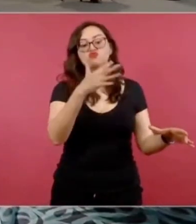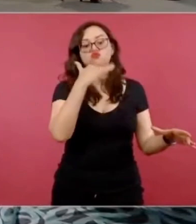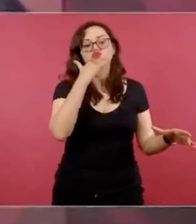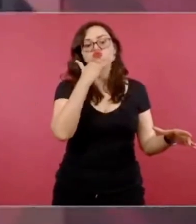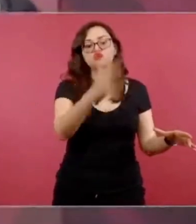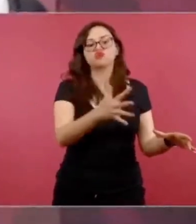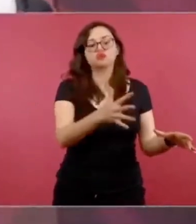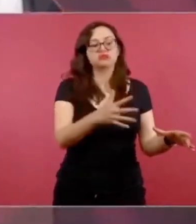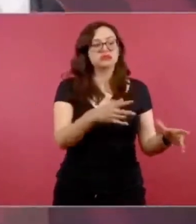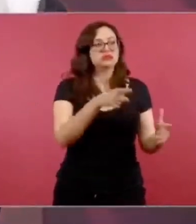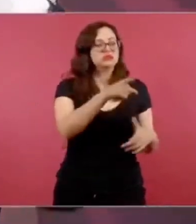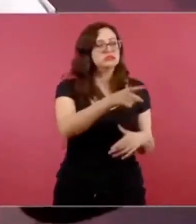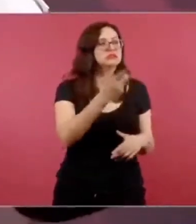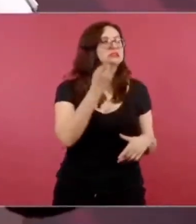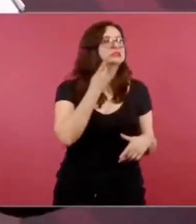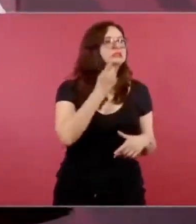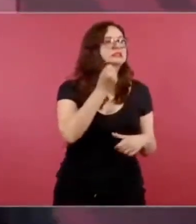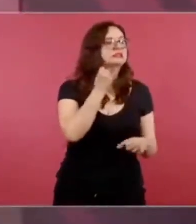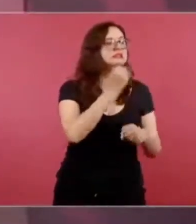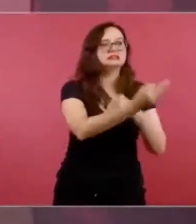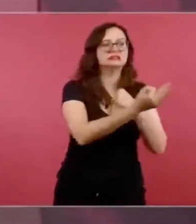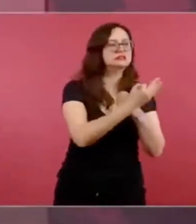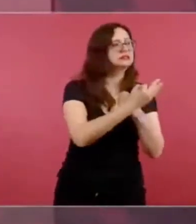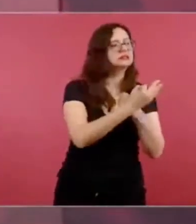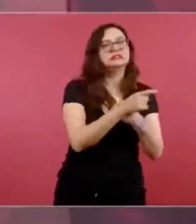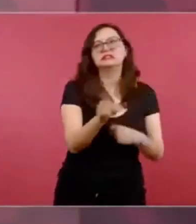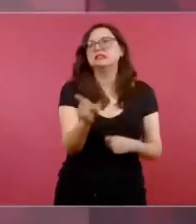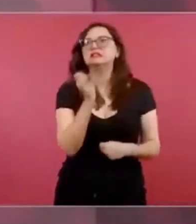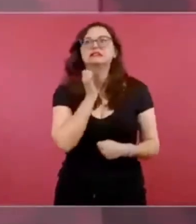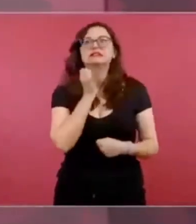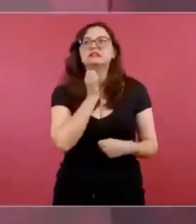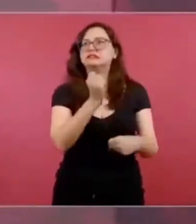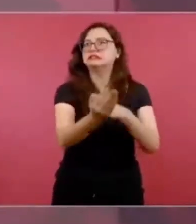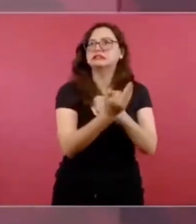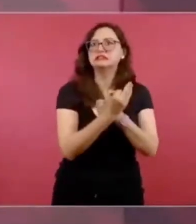refugian en el Poder Judicial,